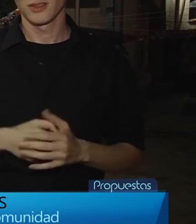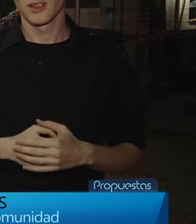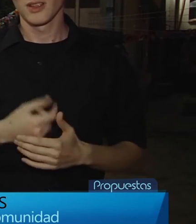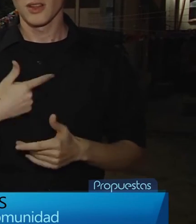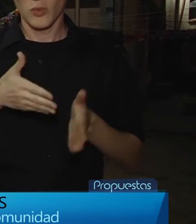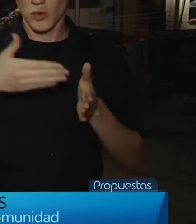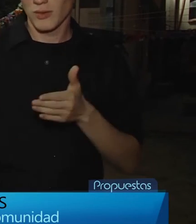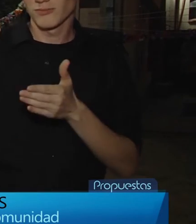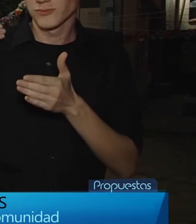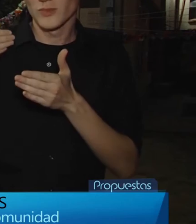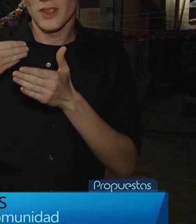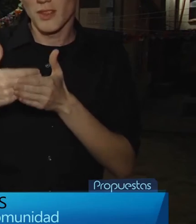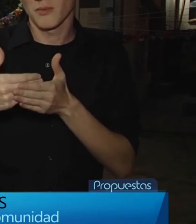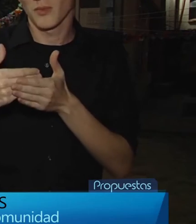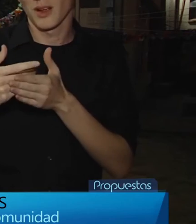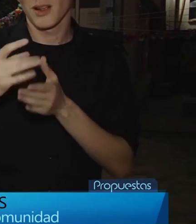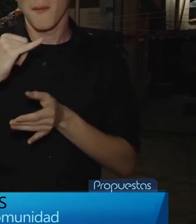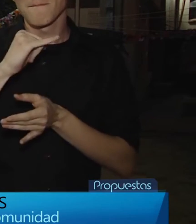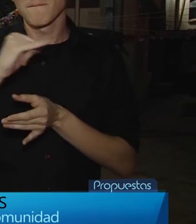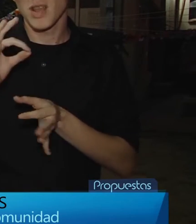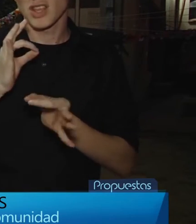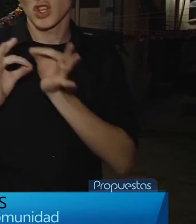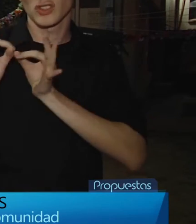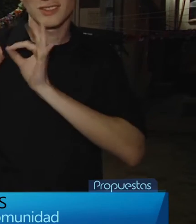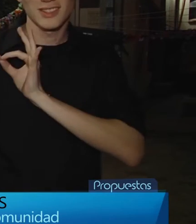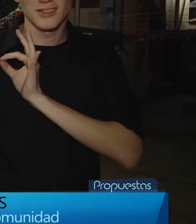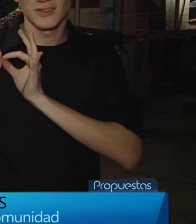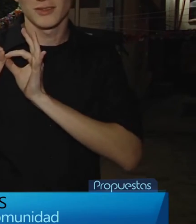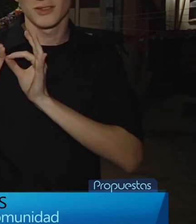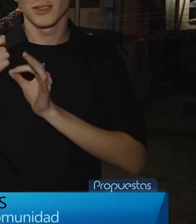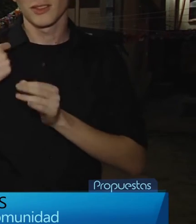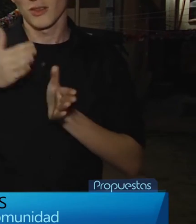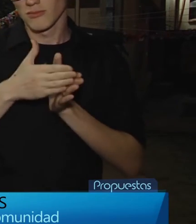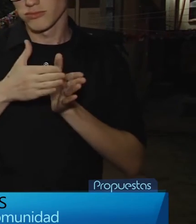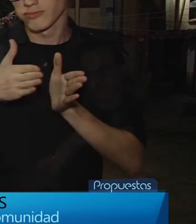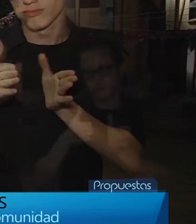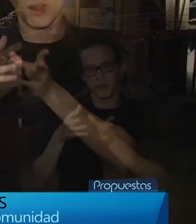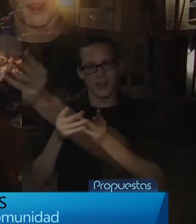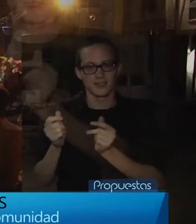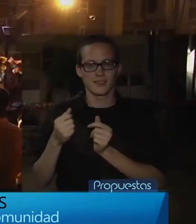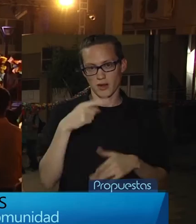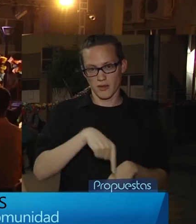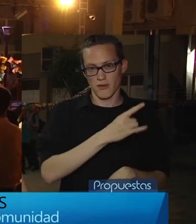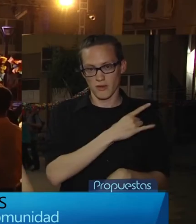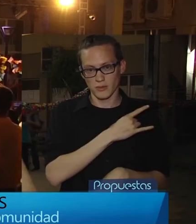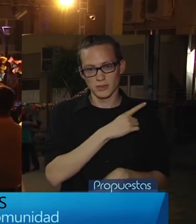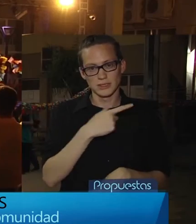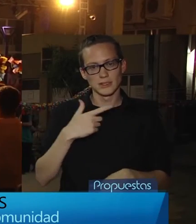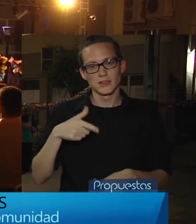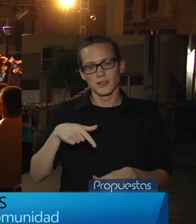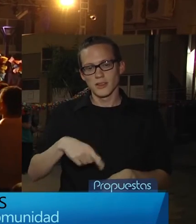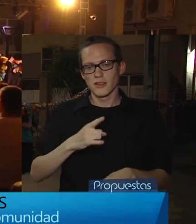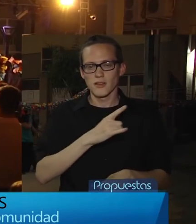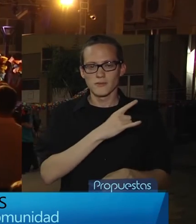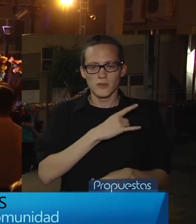Es culminar una etapa que no es nada más ni nada menos que medio siglo para arrancar una nueva etapa. Y siempre